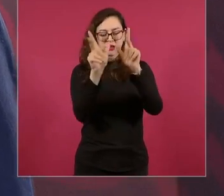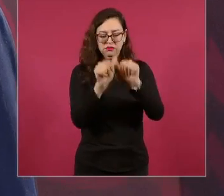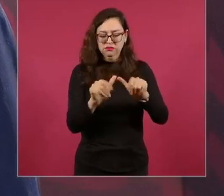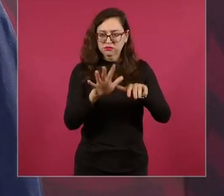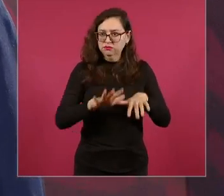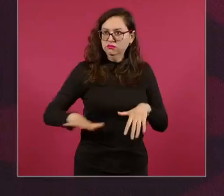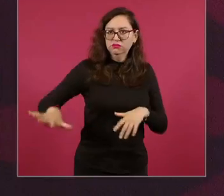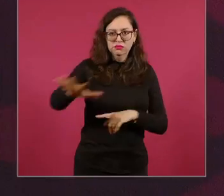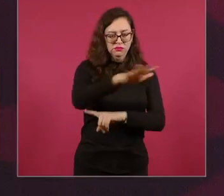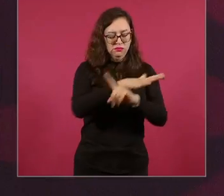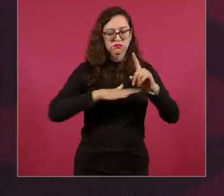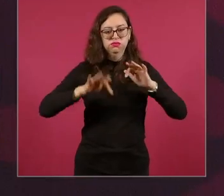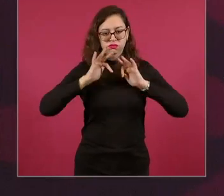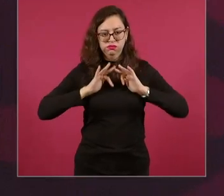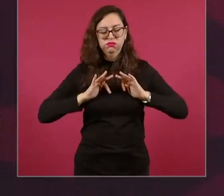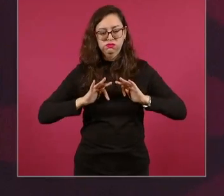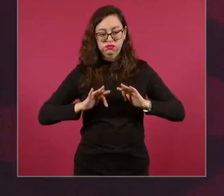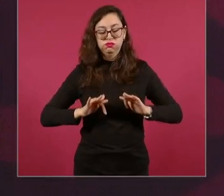que hasta ahora